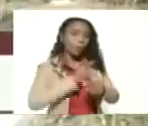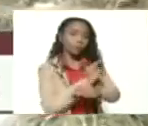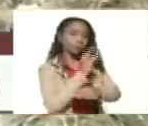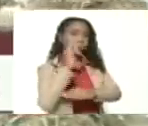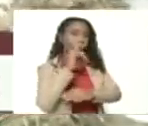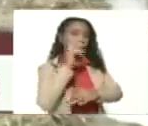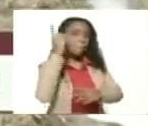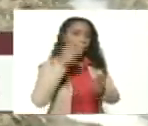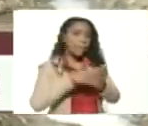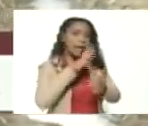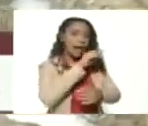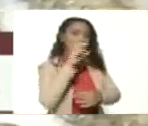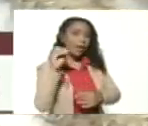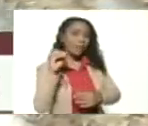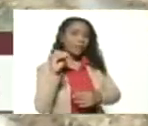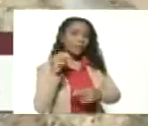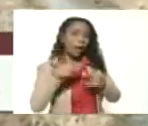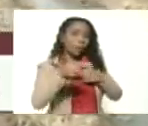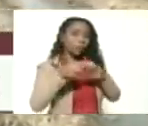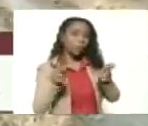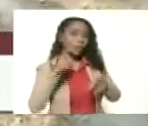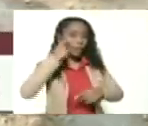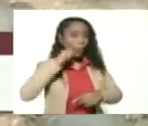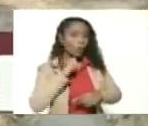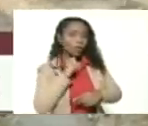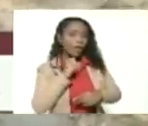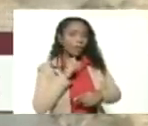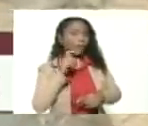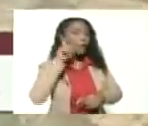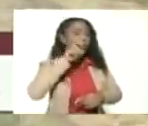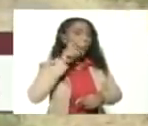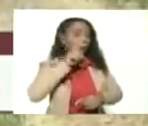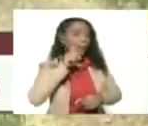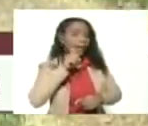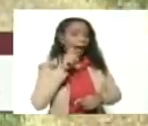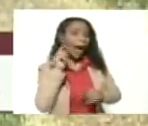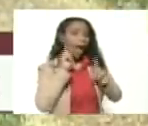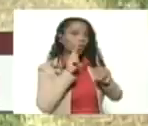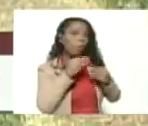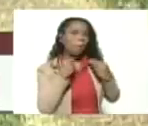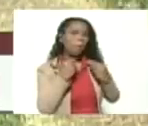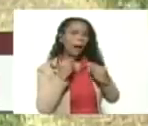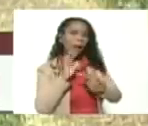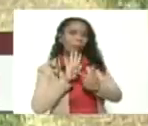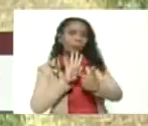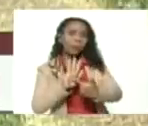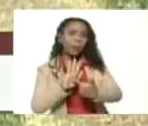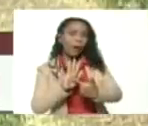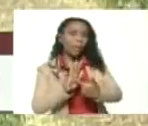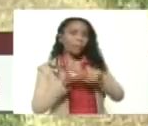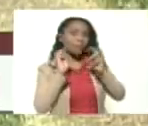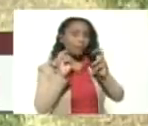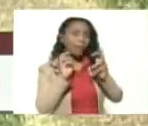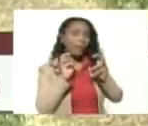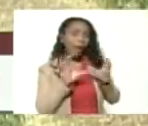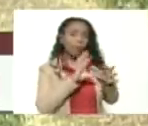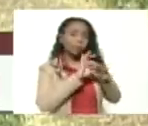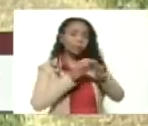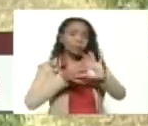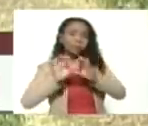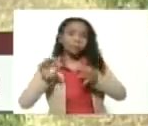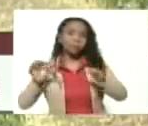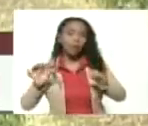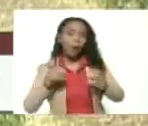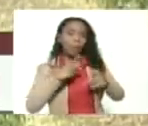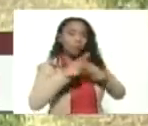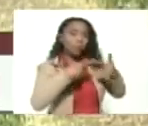1.500 hectáreas de cebolla y más de 1.200 hectáreas de tomate, presidente. Esto para resaltar que va en el marco del encadenamiento productivo.